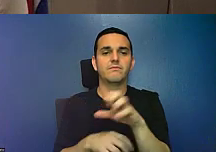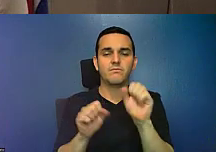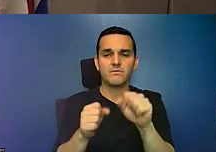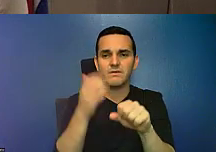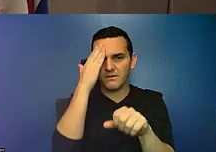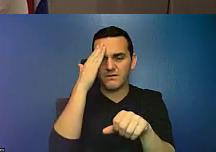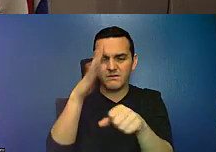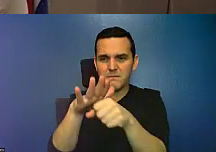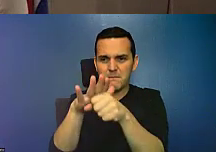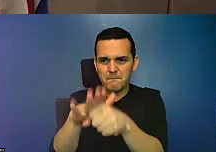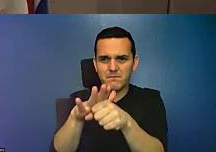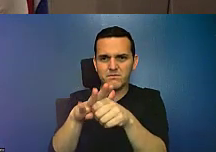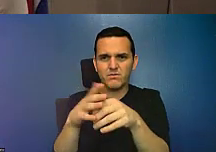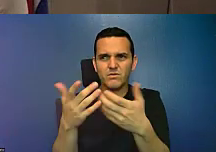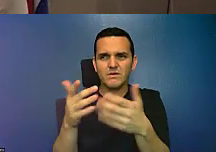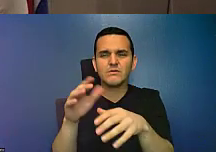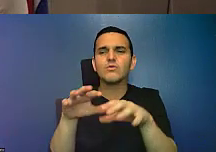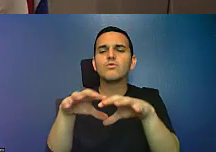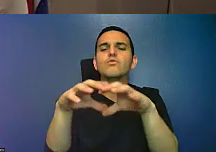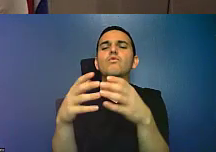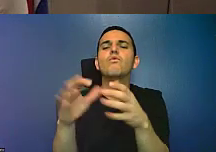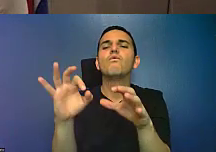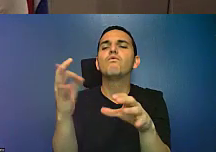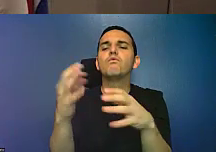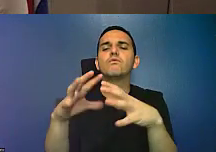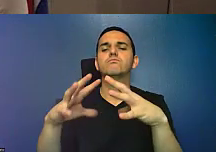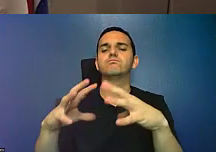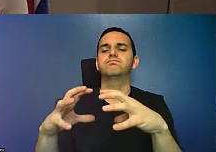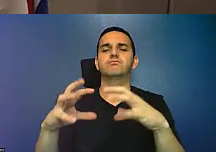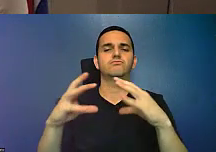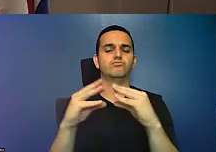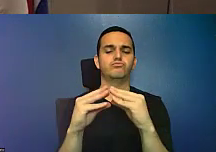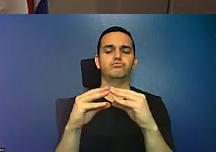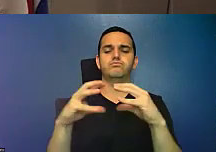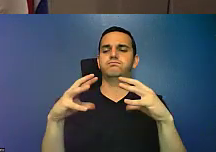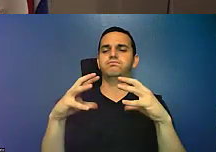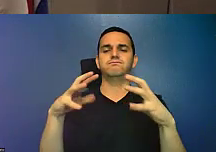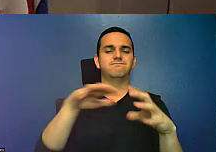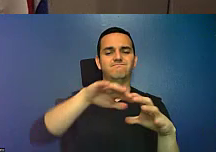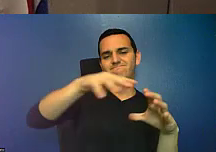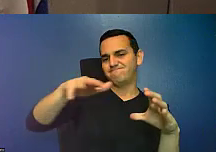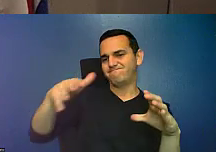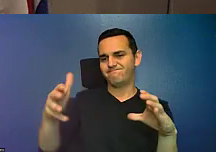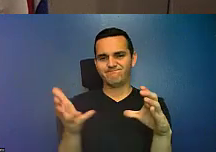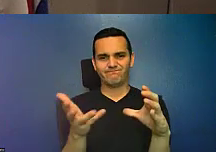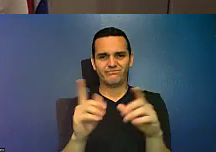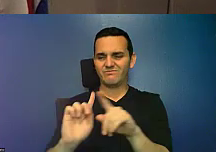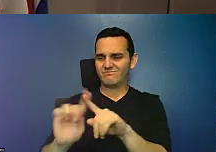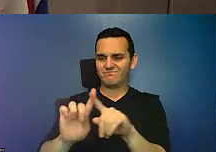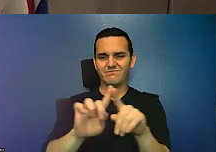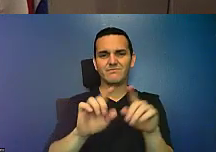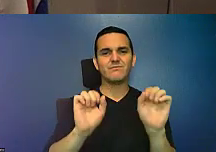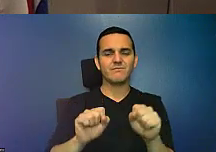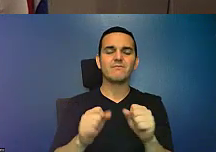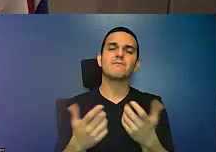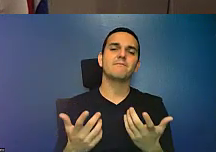presión, compresión y eventualmente nos permite ir un poco más allá.